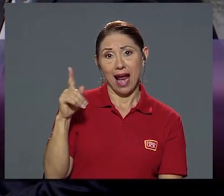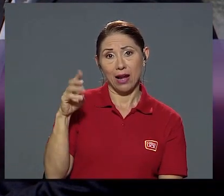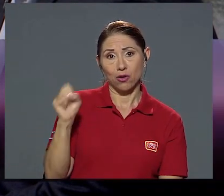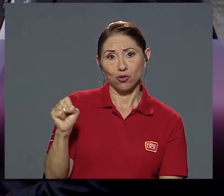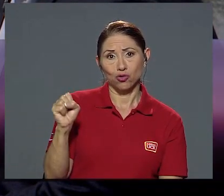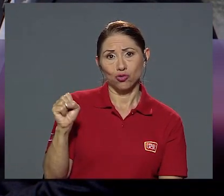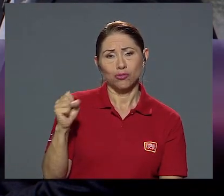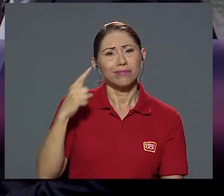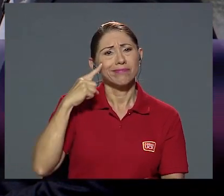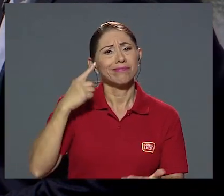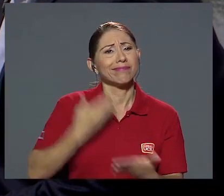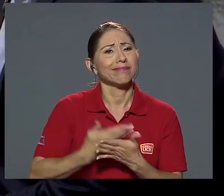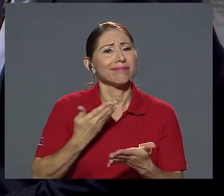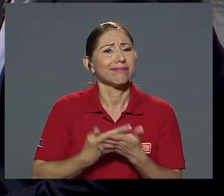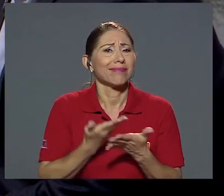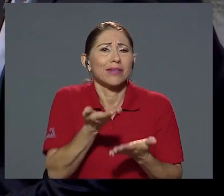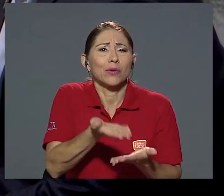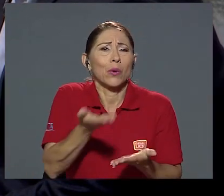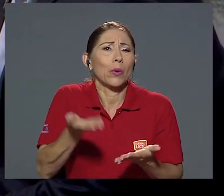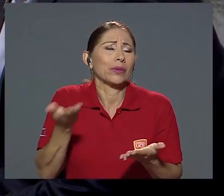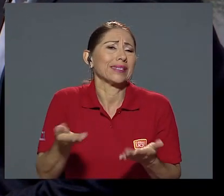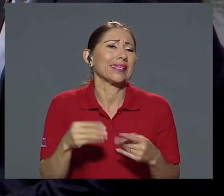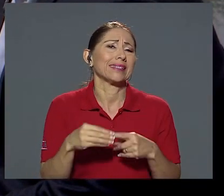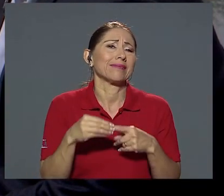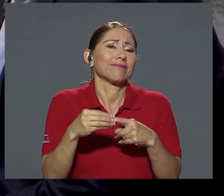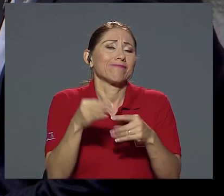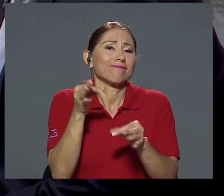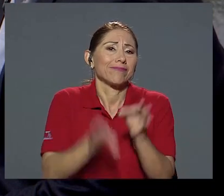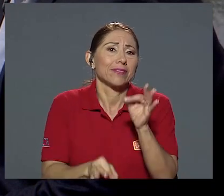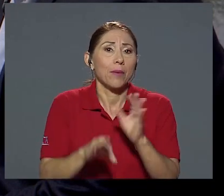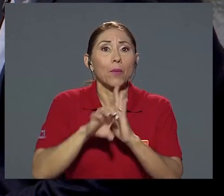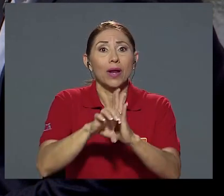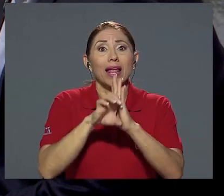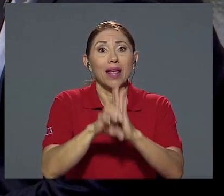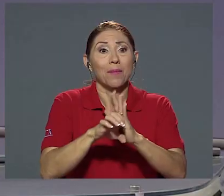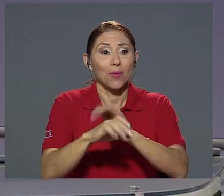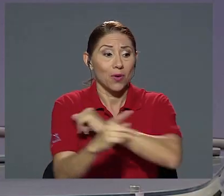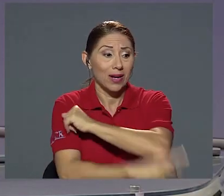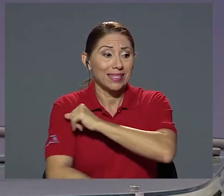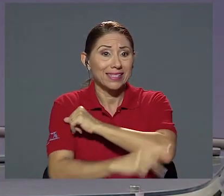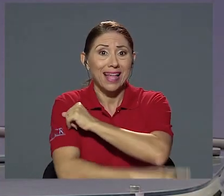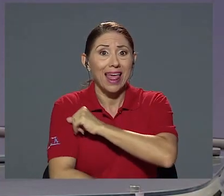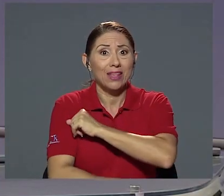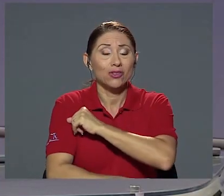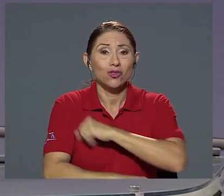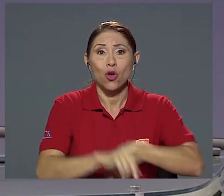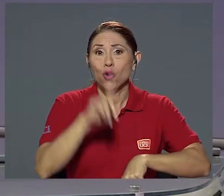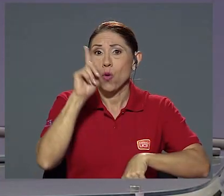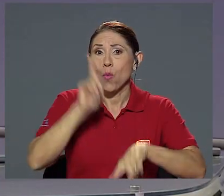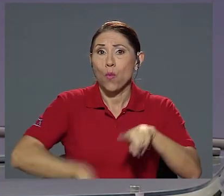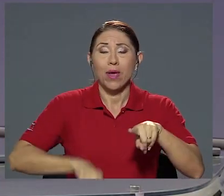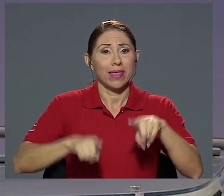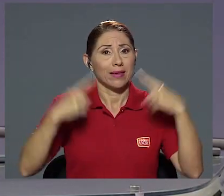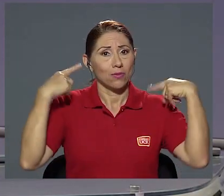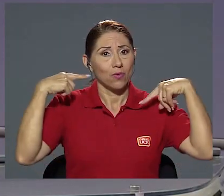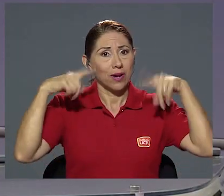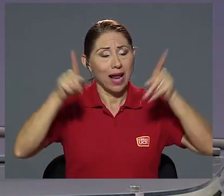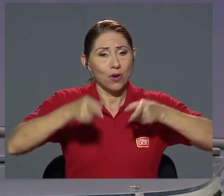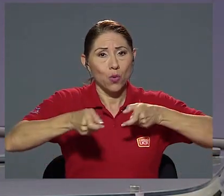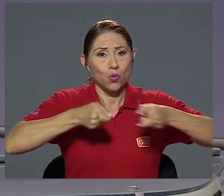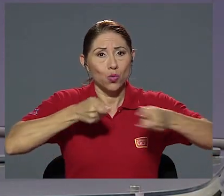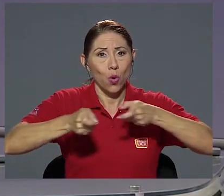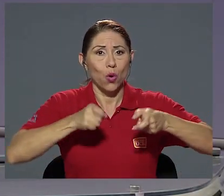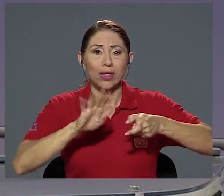evidentes en aspectos tan elementales como la capacidad de los estados de lograr tener control de su